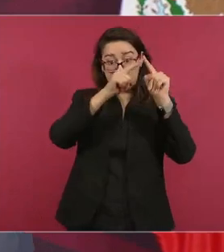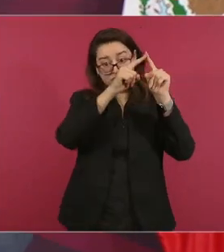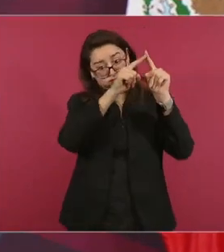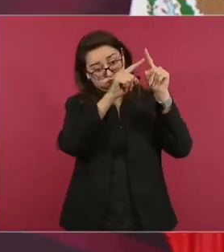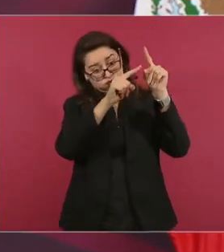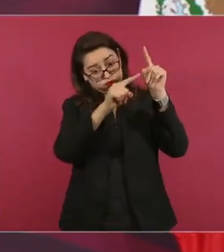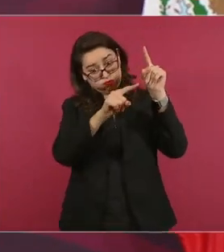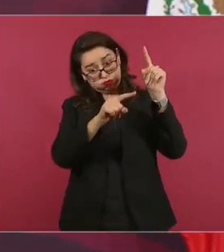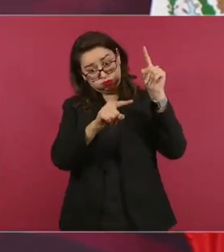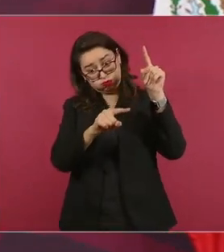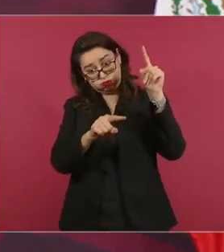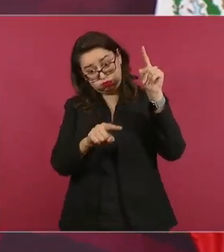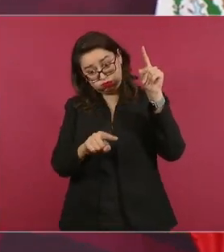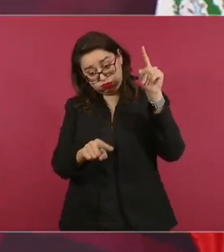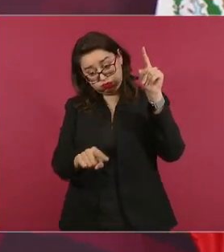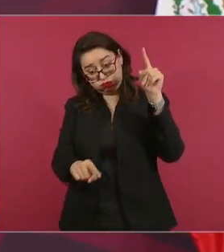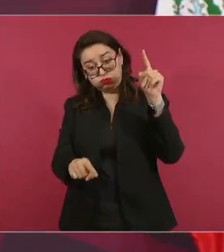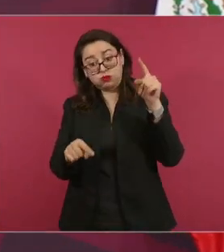Estaríamos hoy